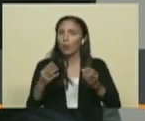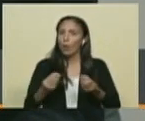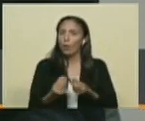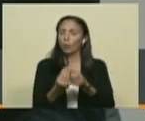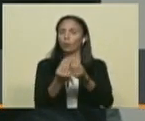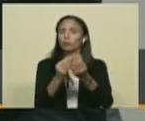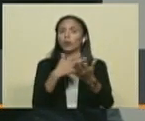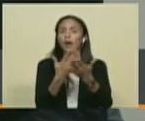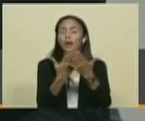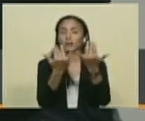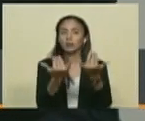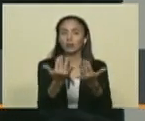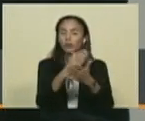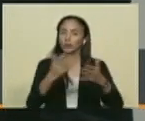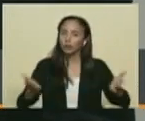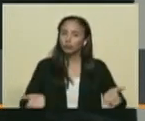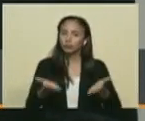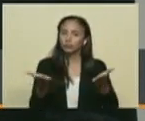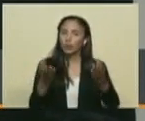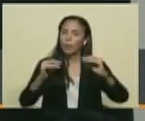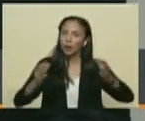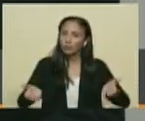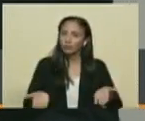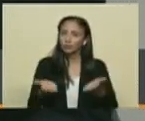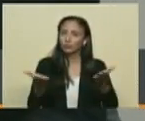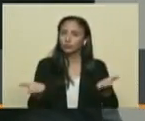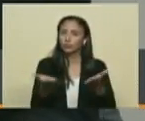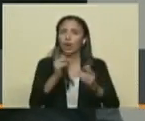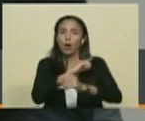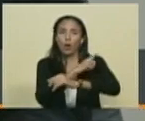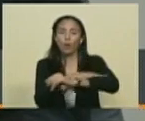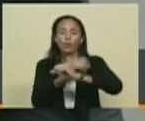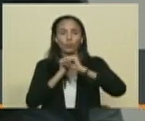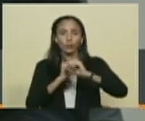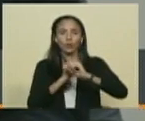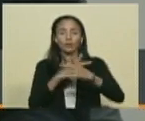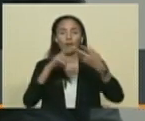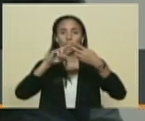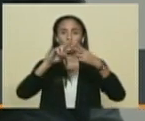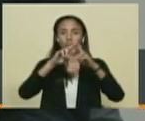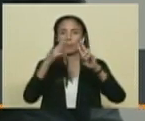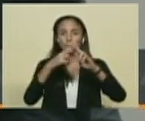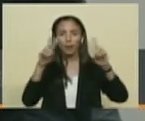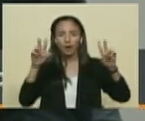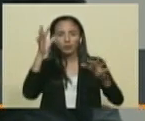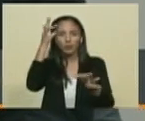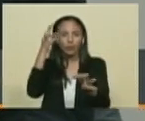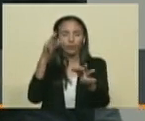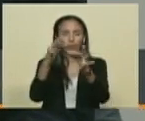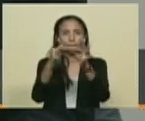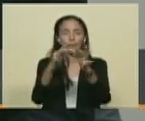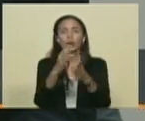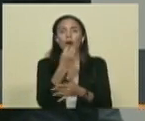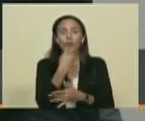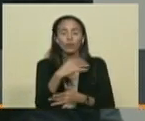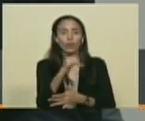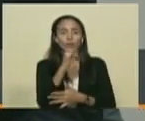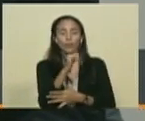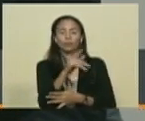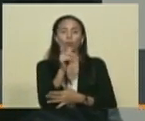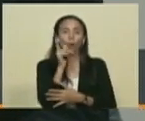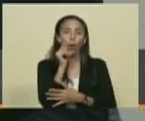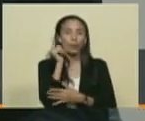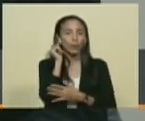ahora seguimos insistiendo en la fuerza del optimismo. Creo que es una muy buena noticia para las venezolanas y